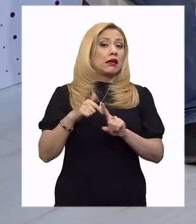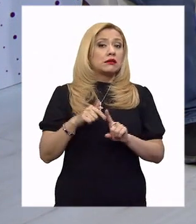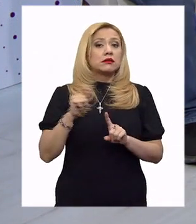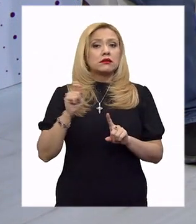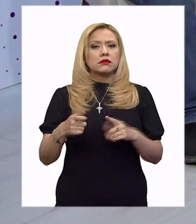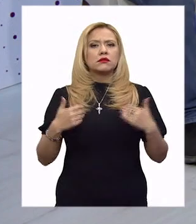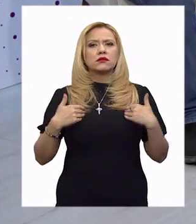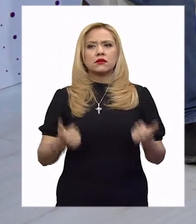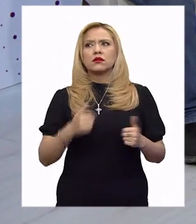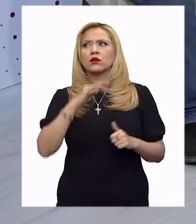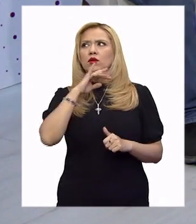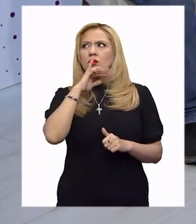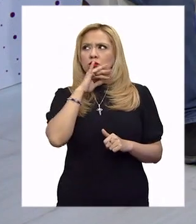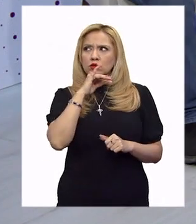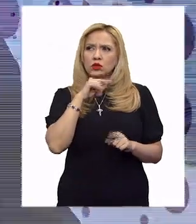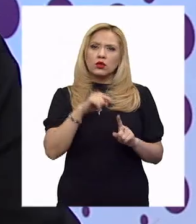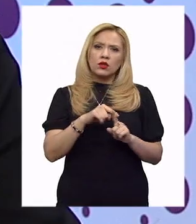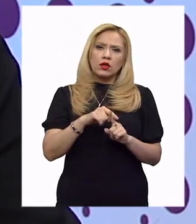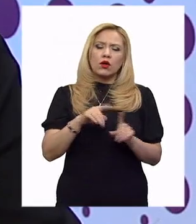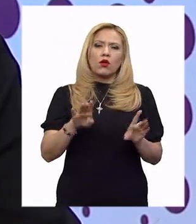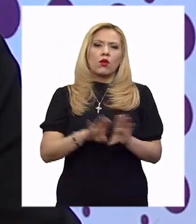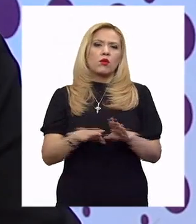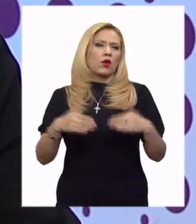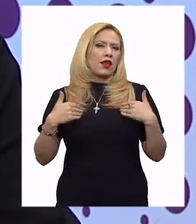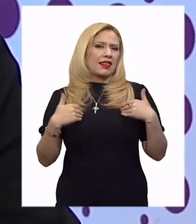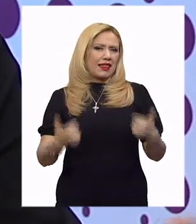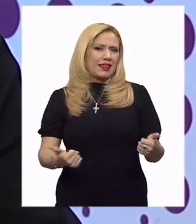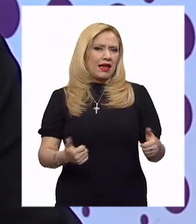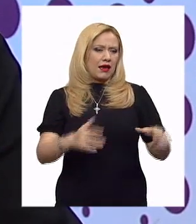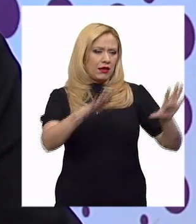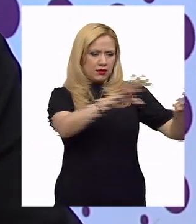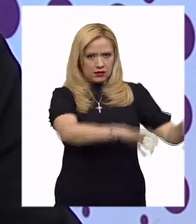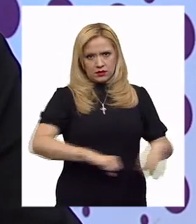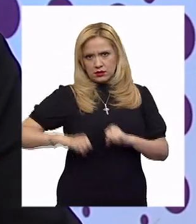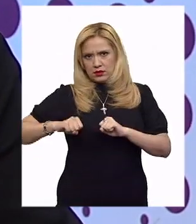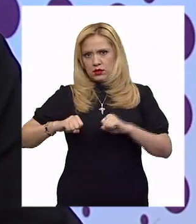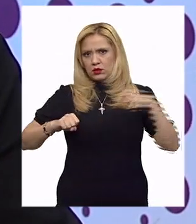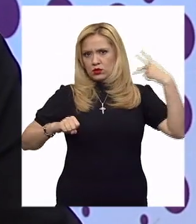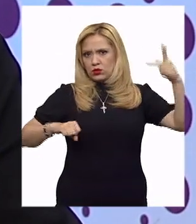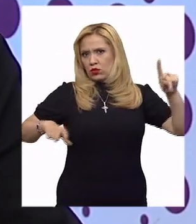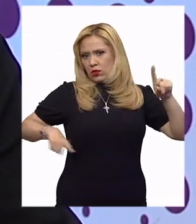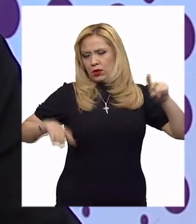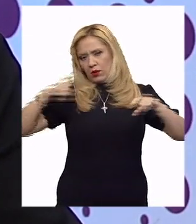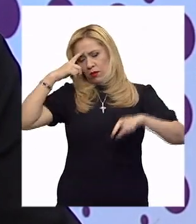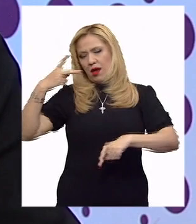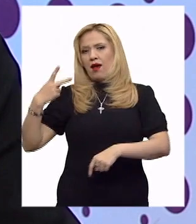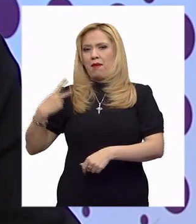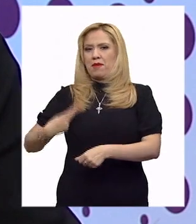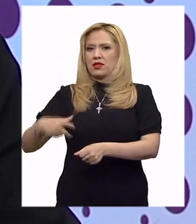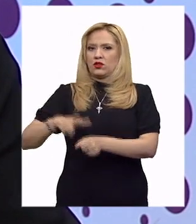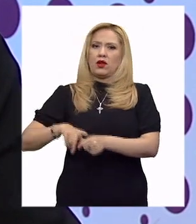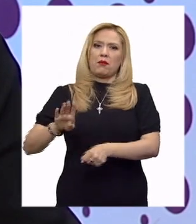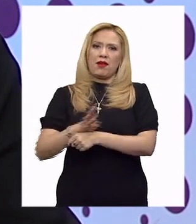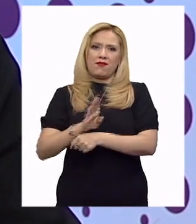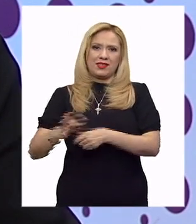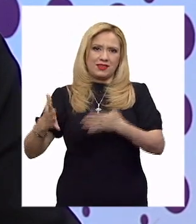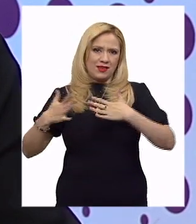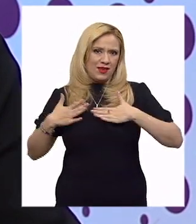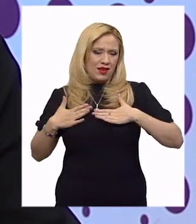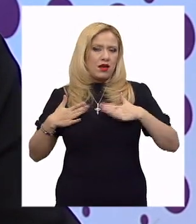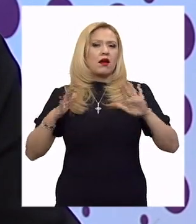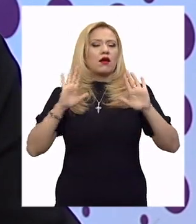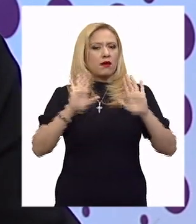que entendemos por corrupción, no solamente entendida como esta apropiación de lo público para fines privados, sino esta implicación que